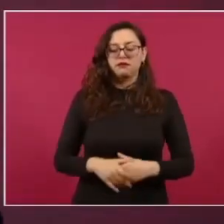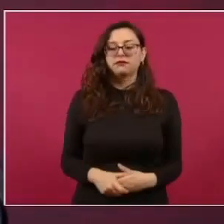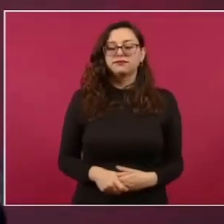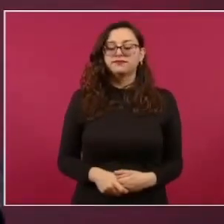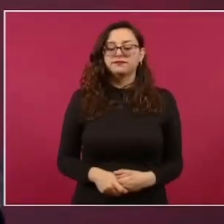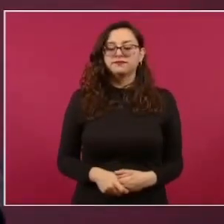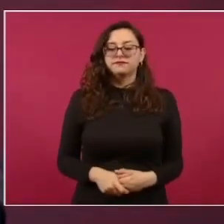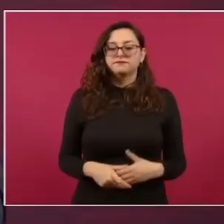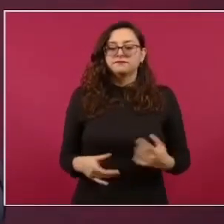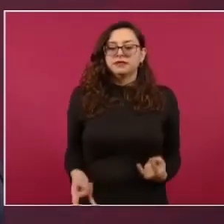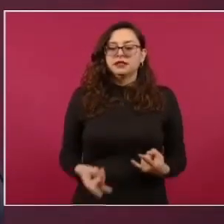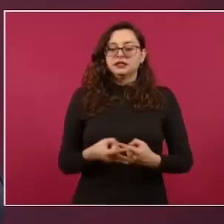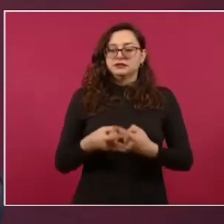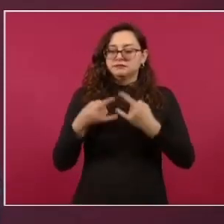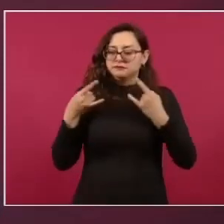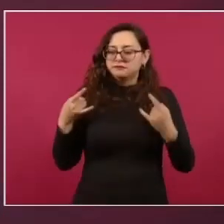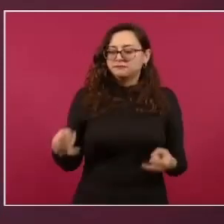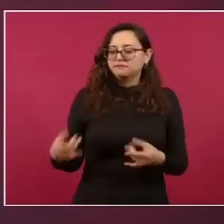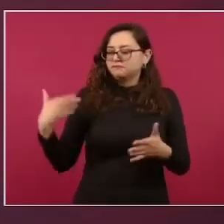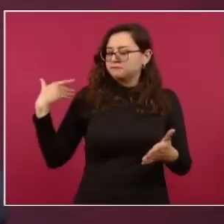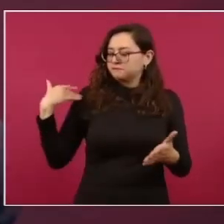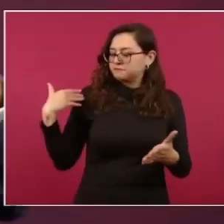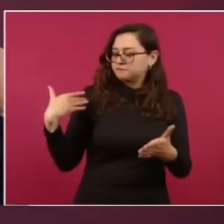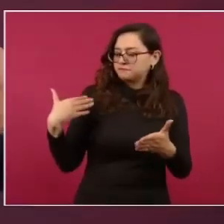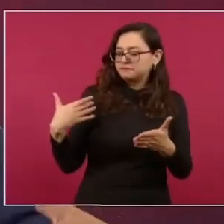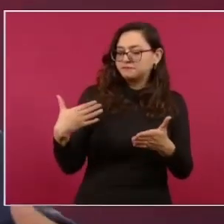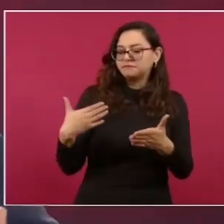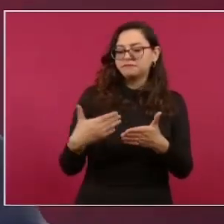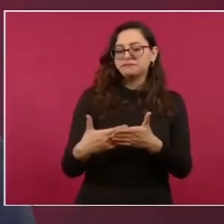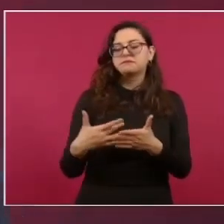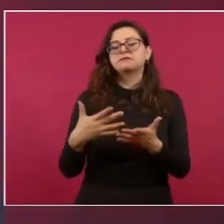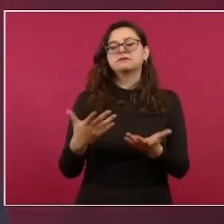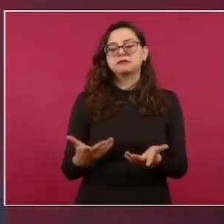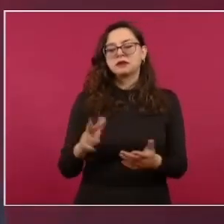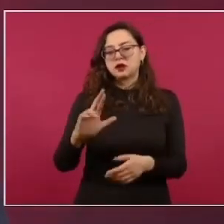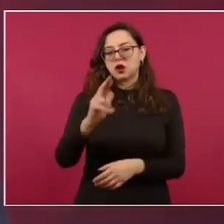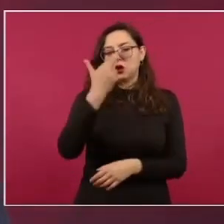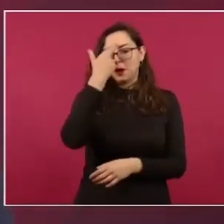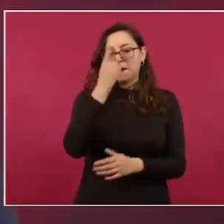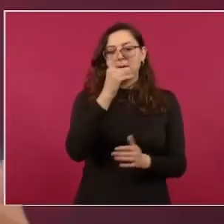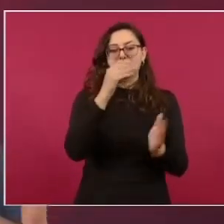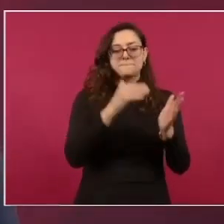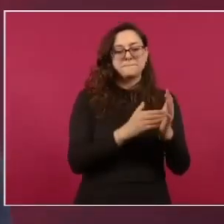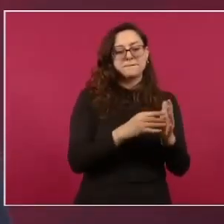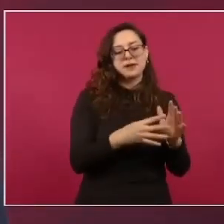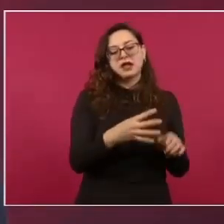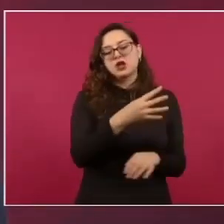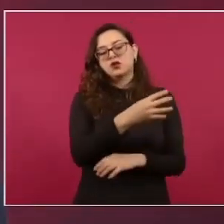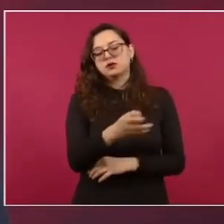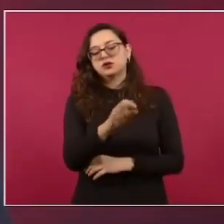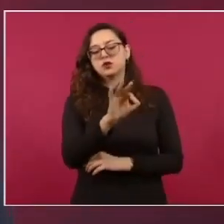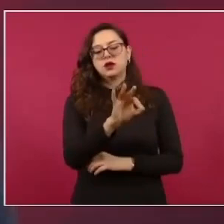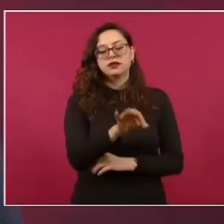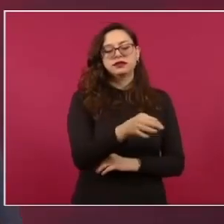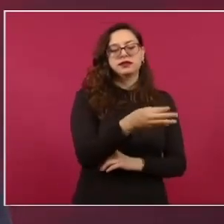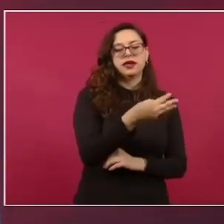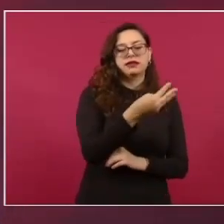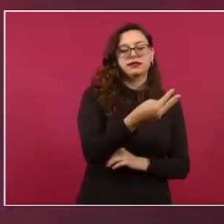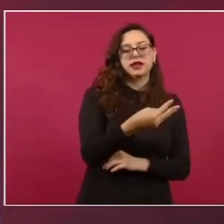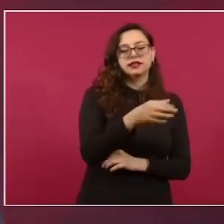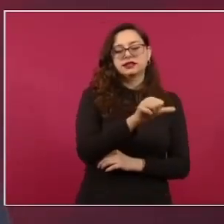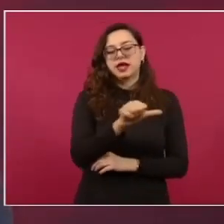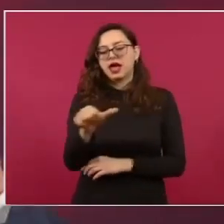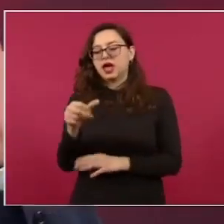nos presenta un reto similar entre 1943 y 2023. Aunque se